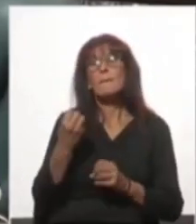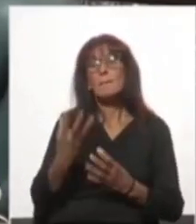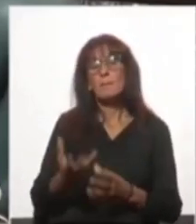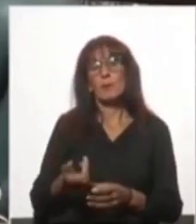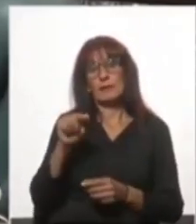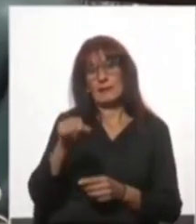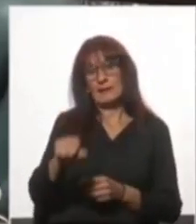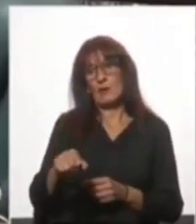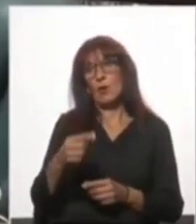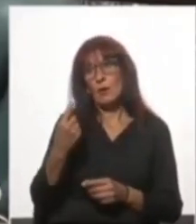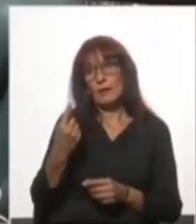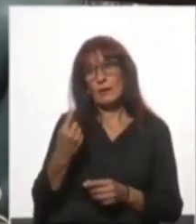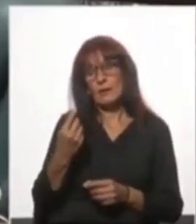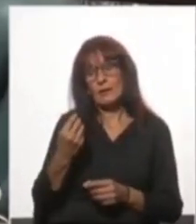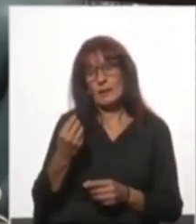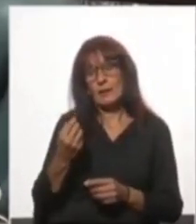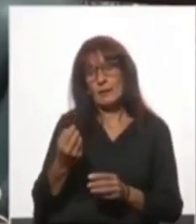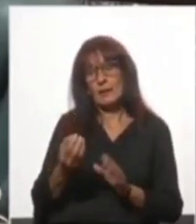se está